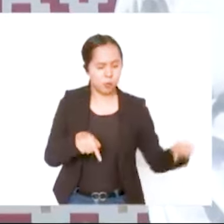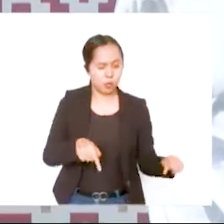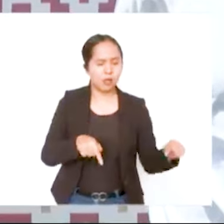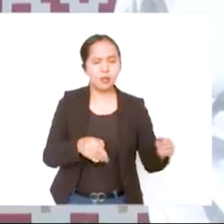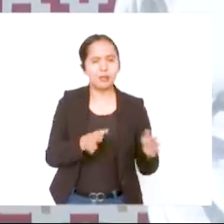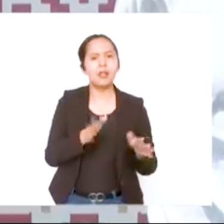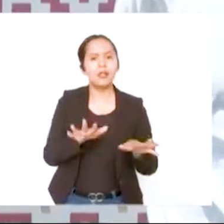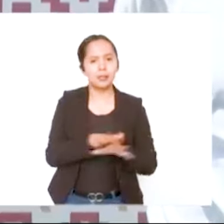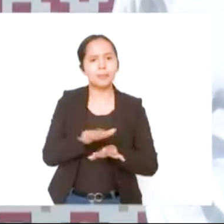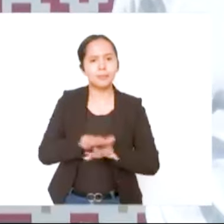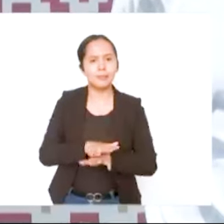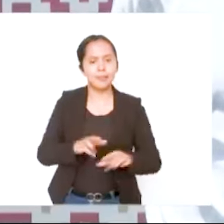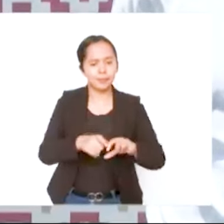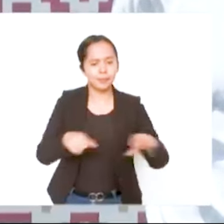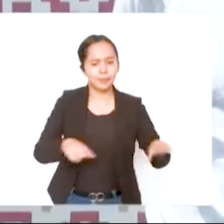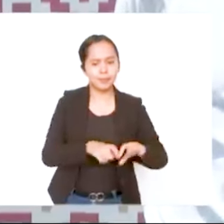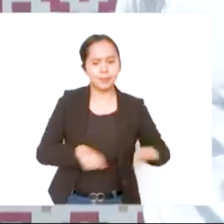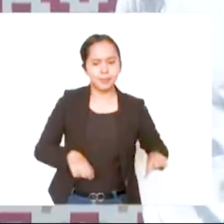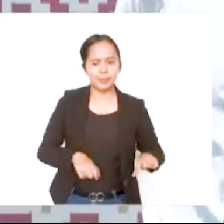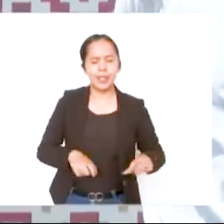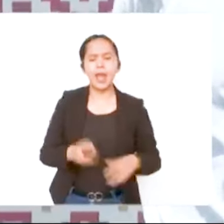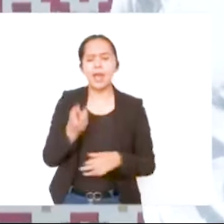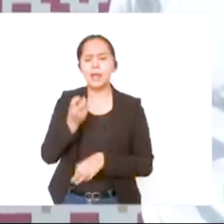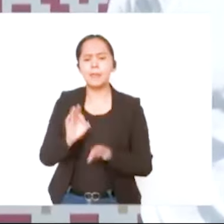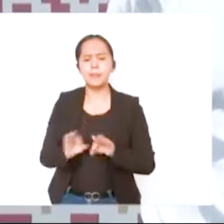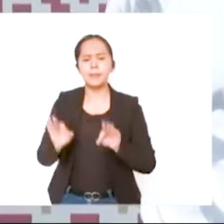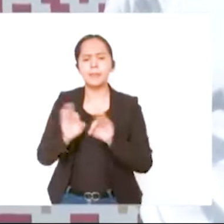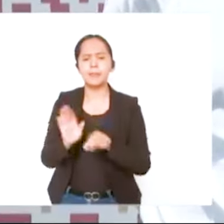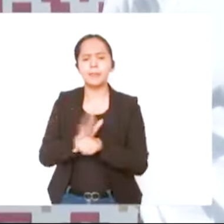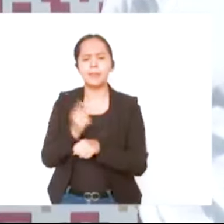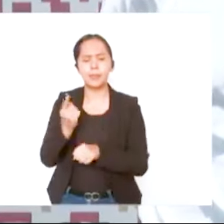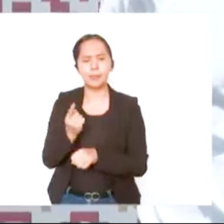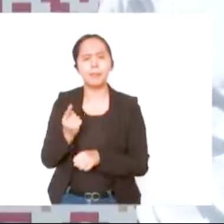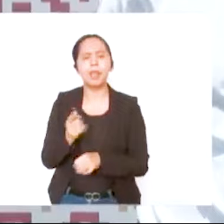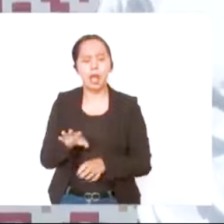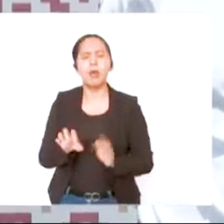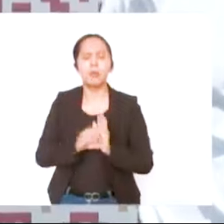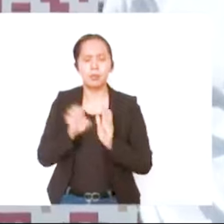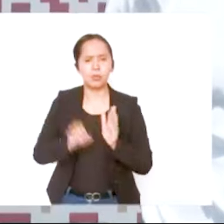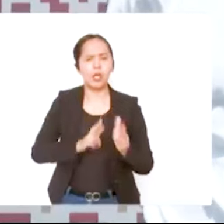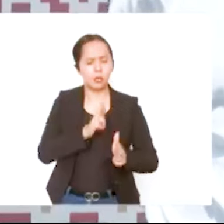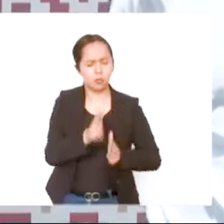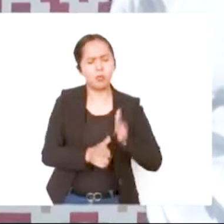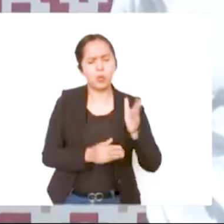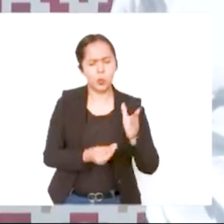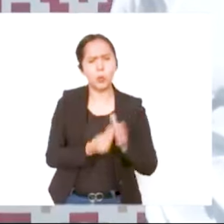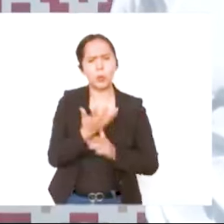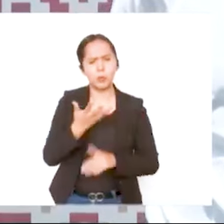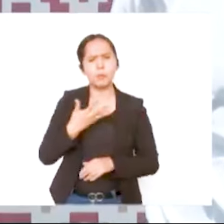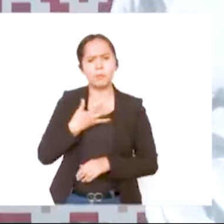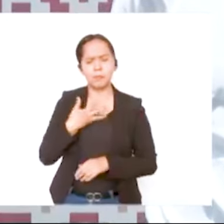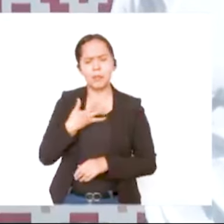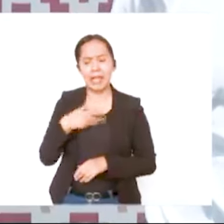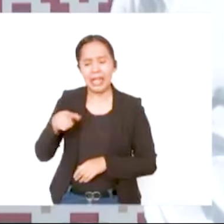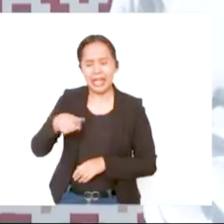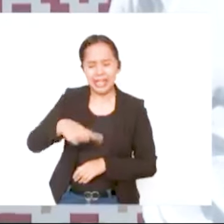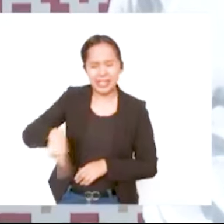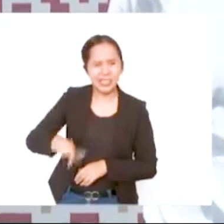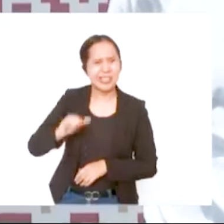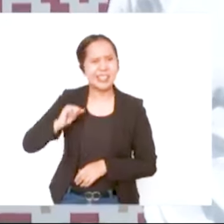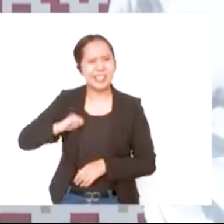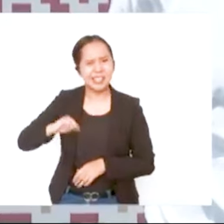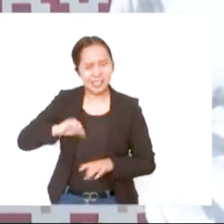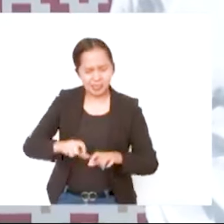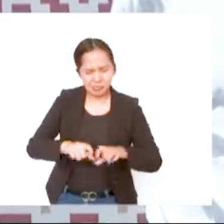por qué es importante? Porque no era suficiente tener trenes nuevos. Si tenías trenes nuevos en una vía vieja,